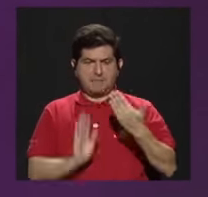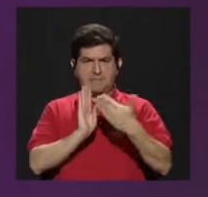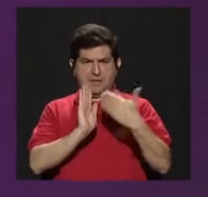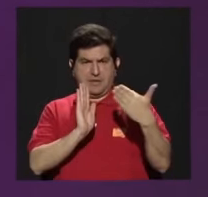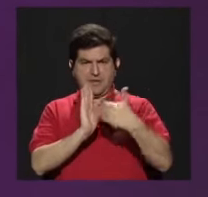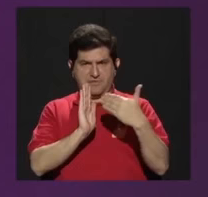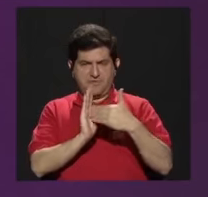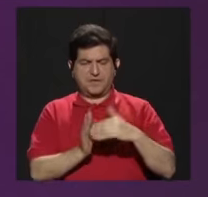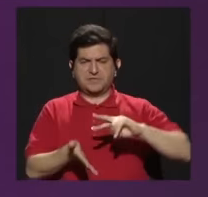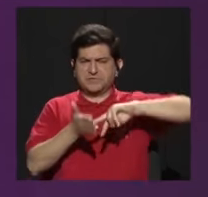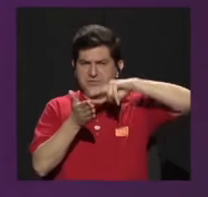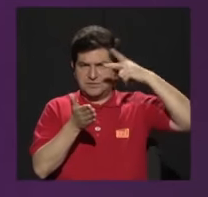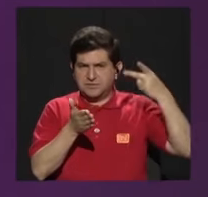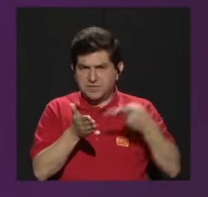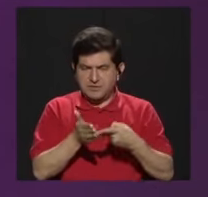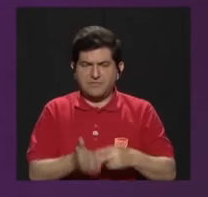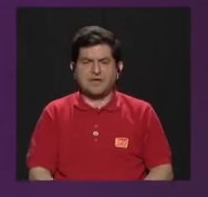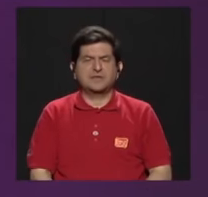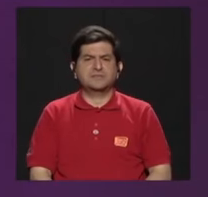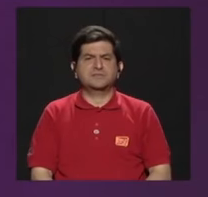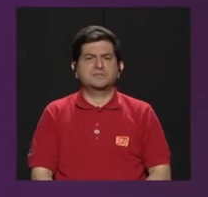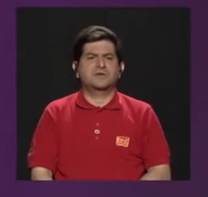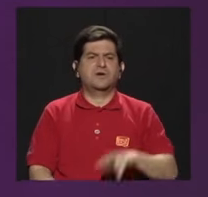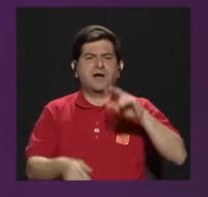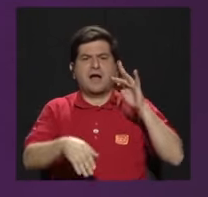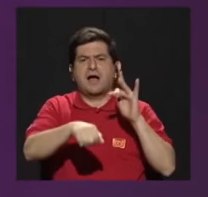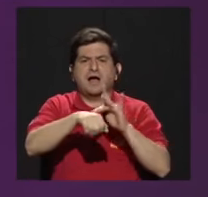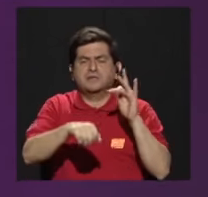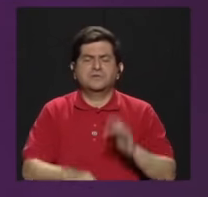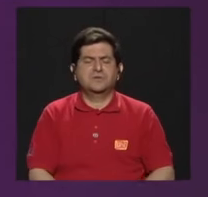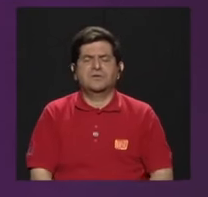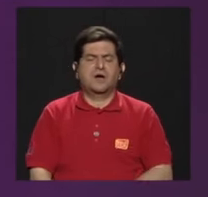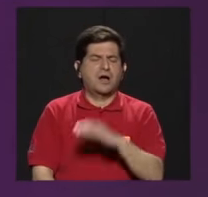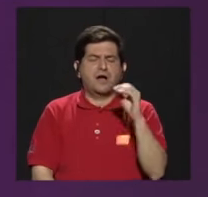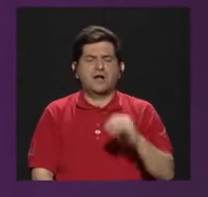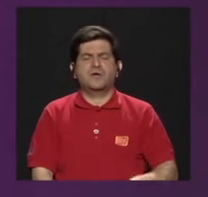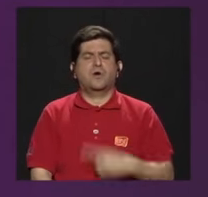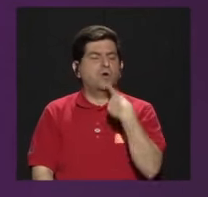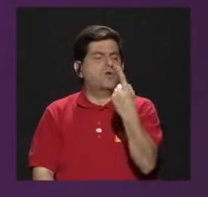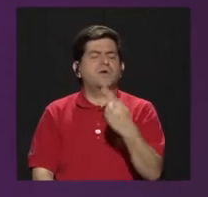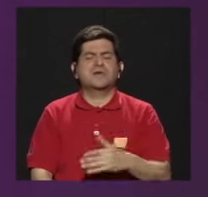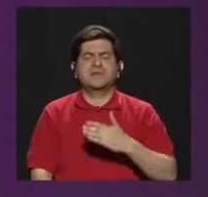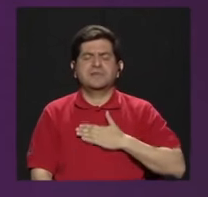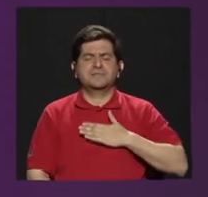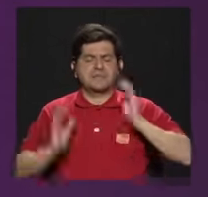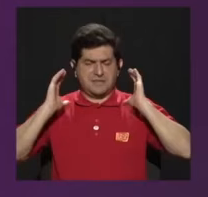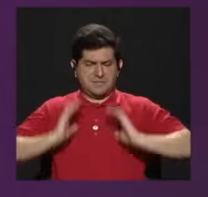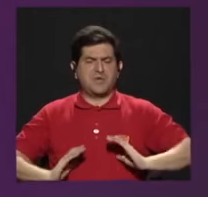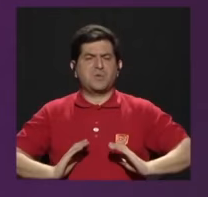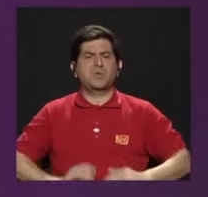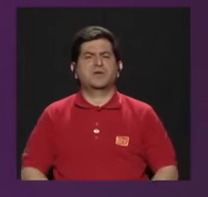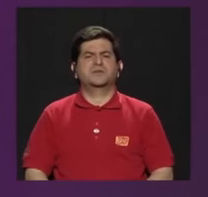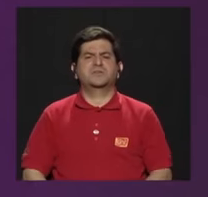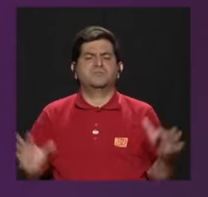a mí en términos de cómo me toca lo que me están diciendo en relación a mi cuerpo, ¿verdad? Y cómo